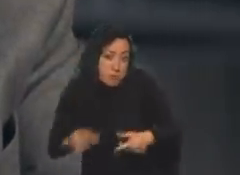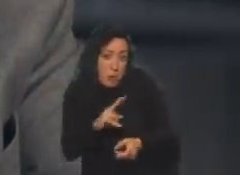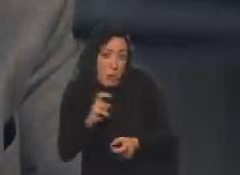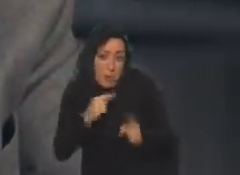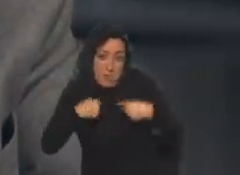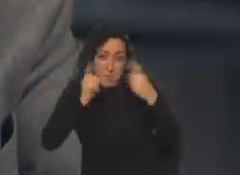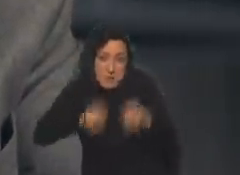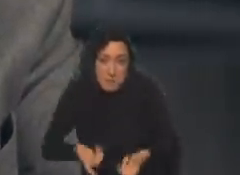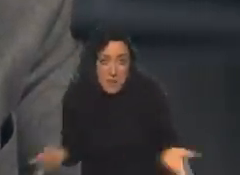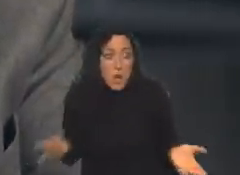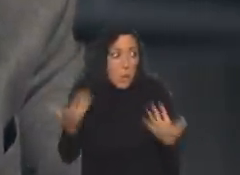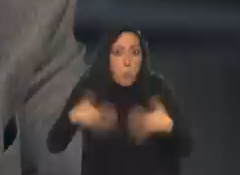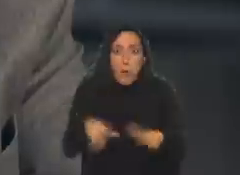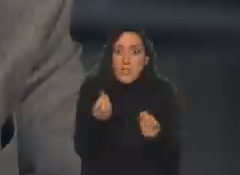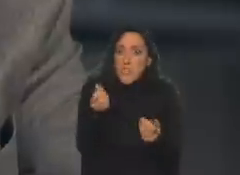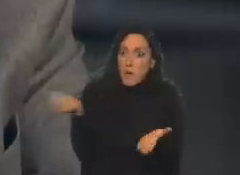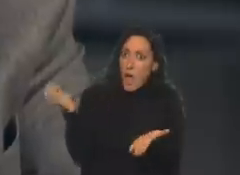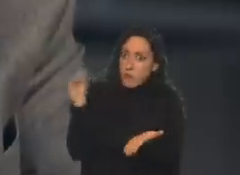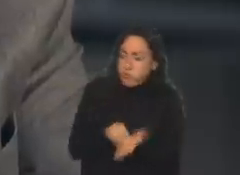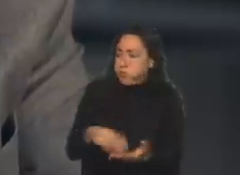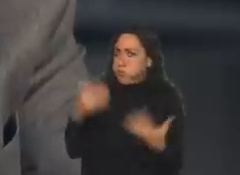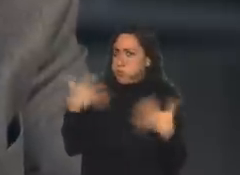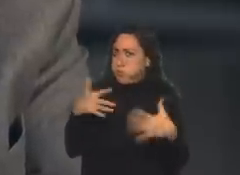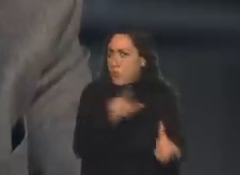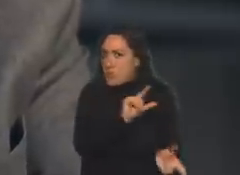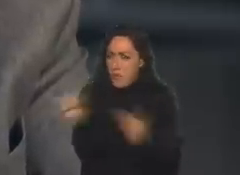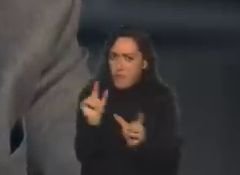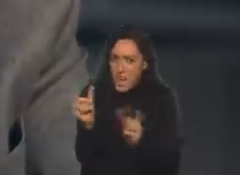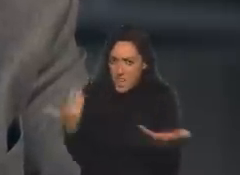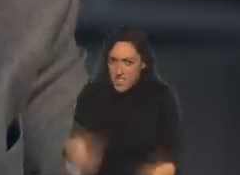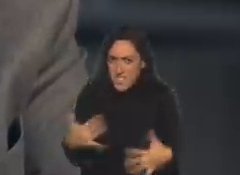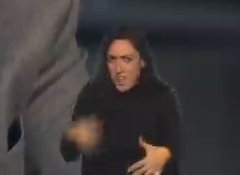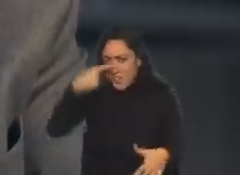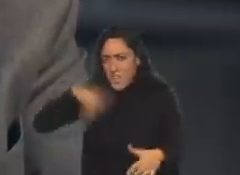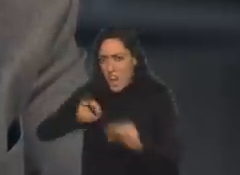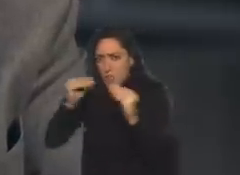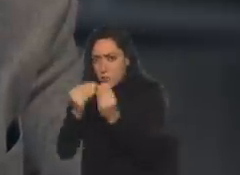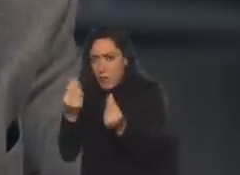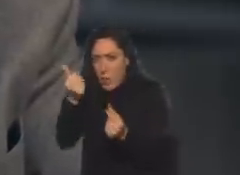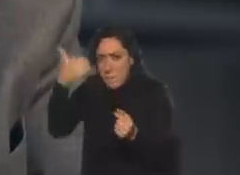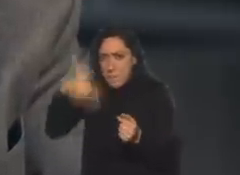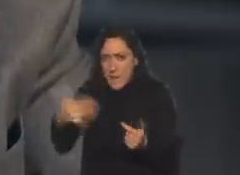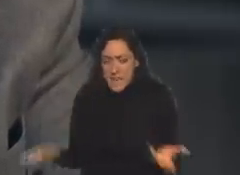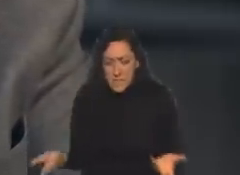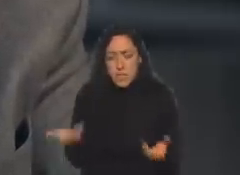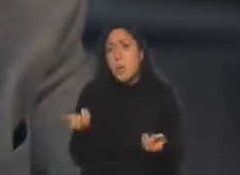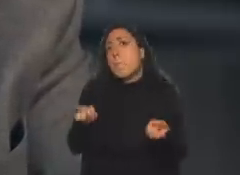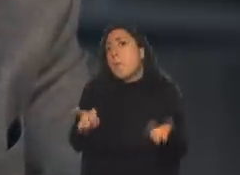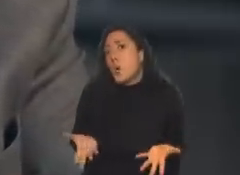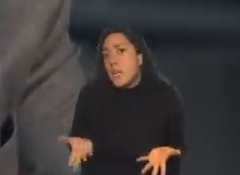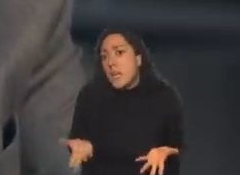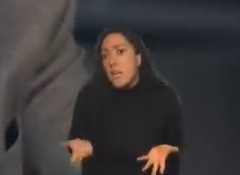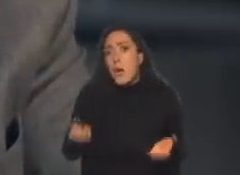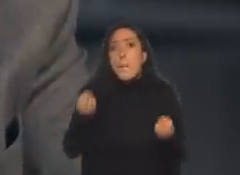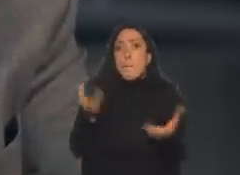embargo puede llegar a representar un valor muy importante en el precio final de un bien. ¿Por qué? Porque es en